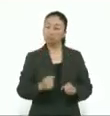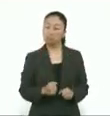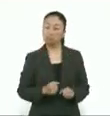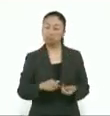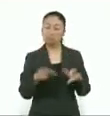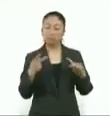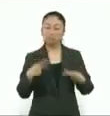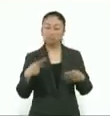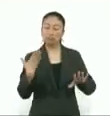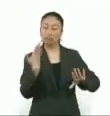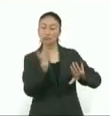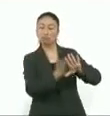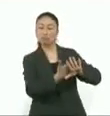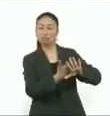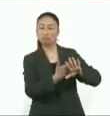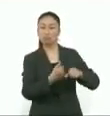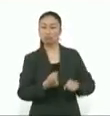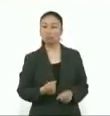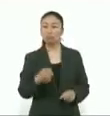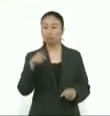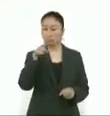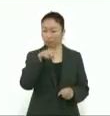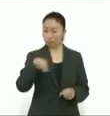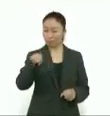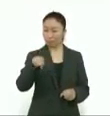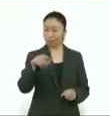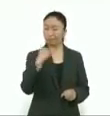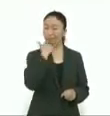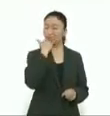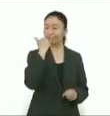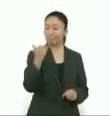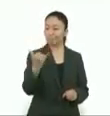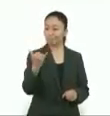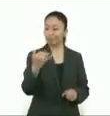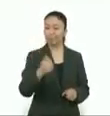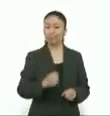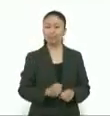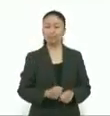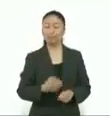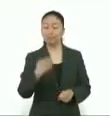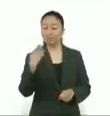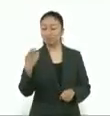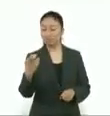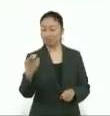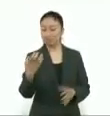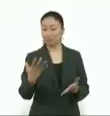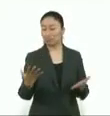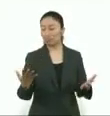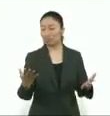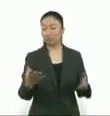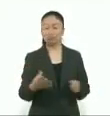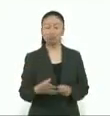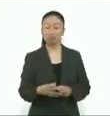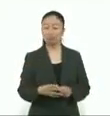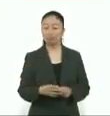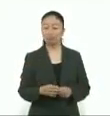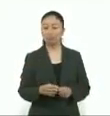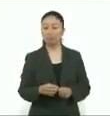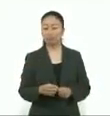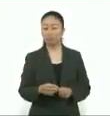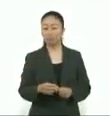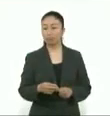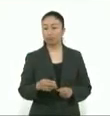fracaso. Se están equivocando y ni sus infamias ni sus calumnias podrán detener